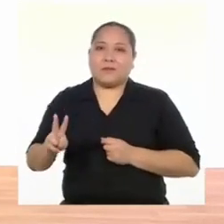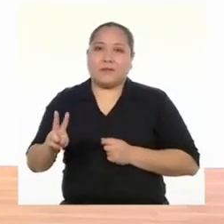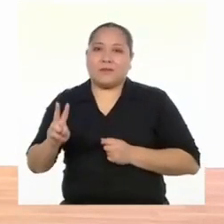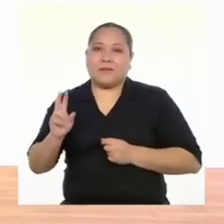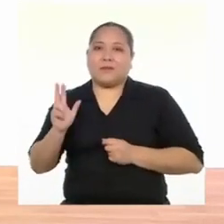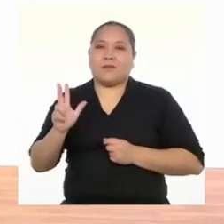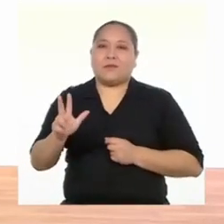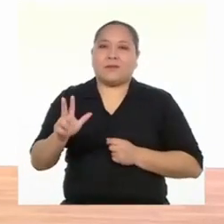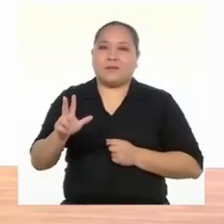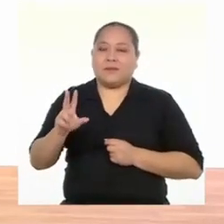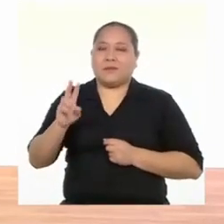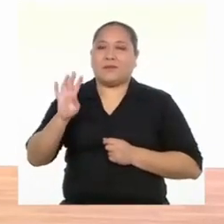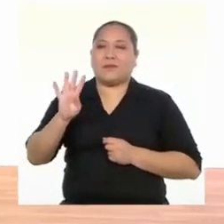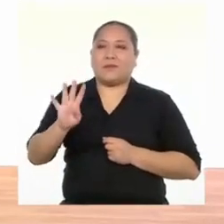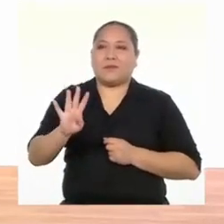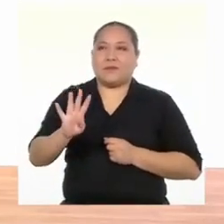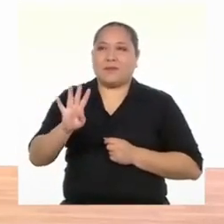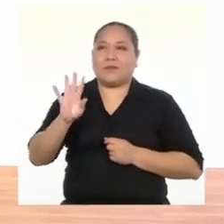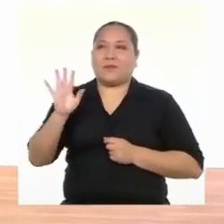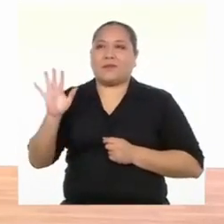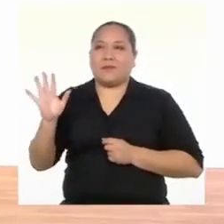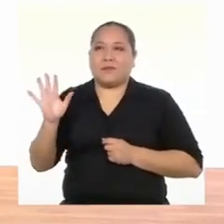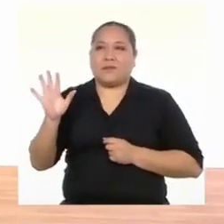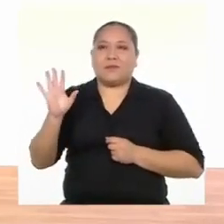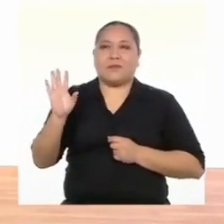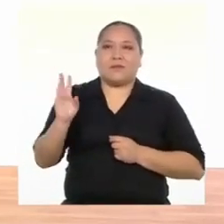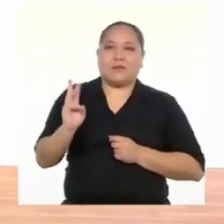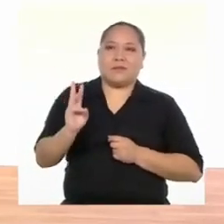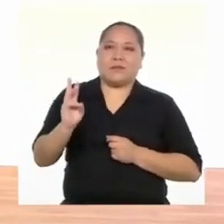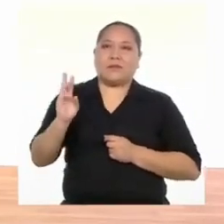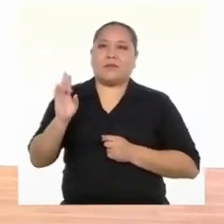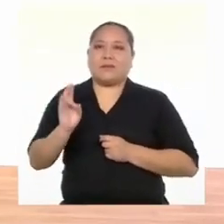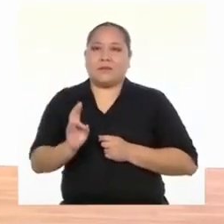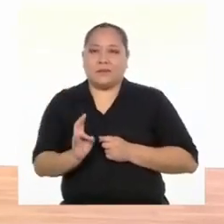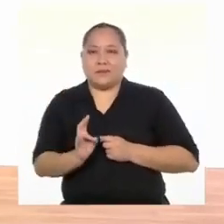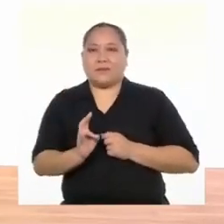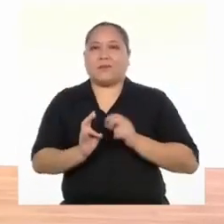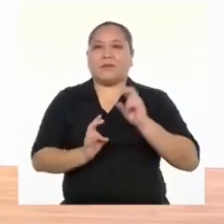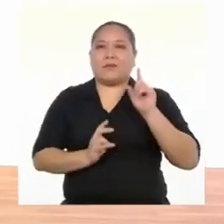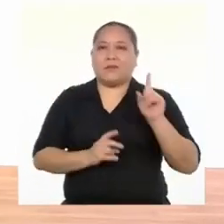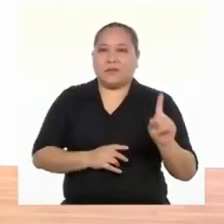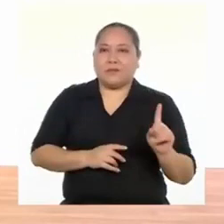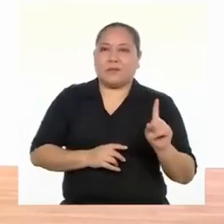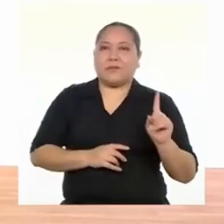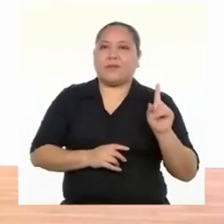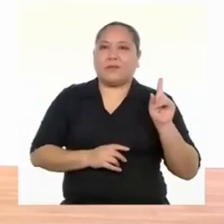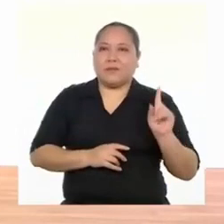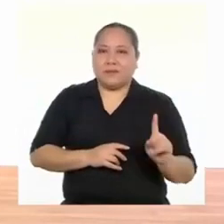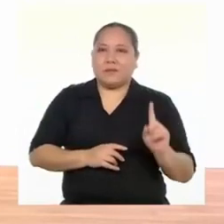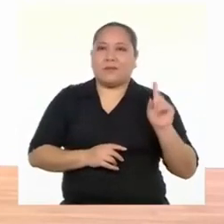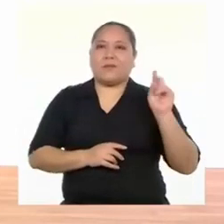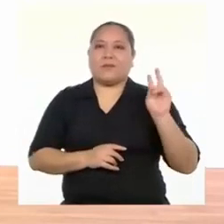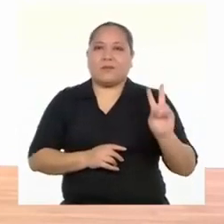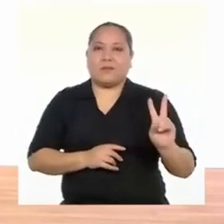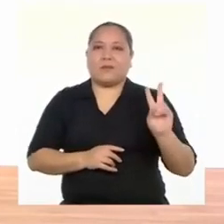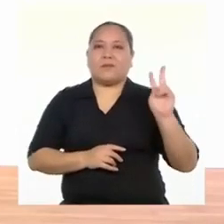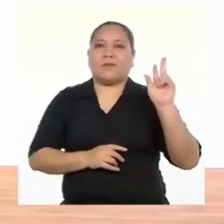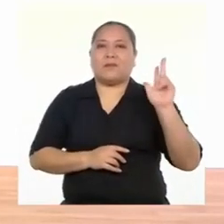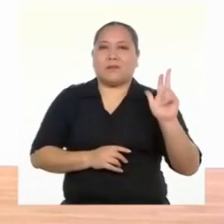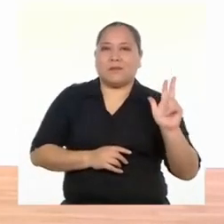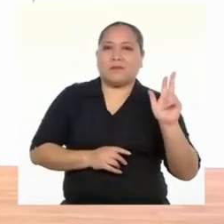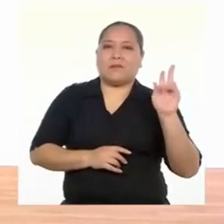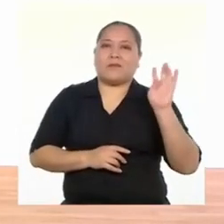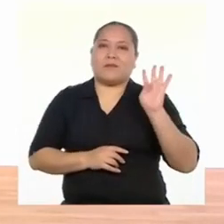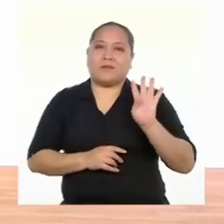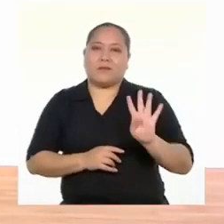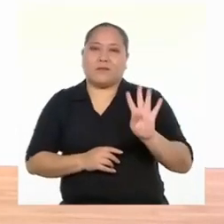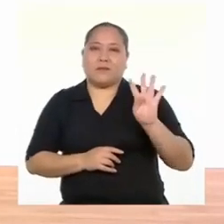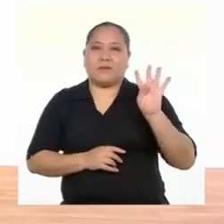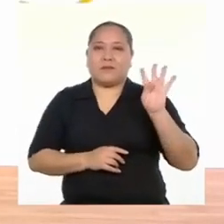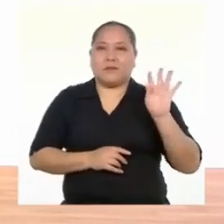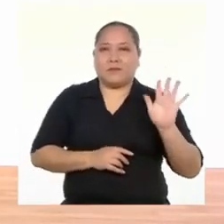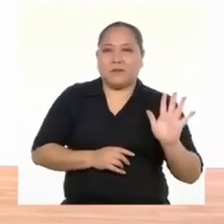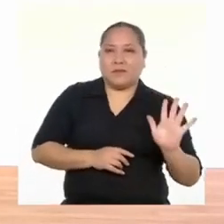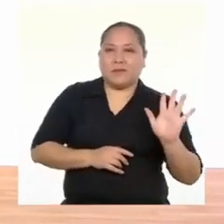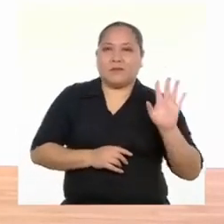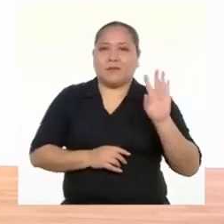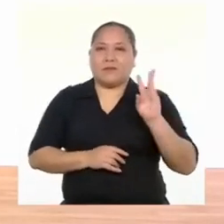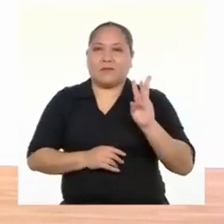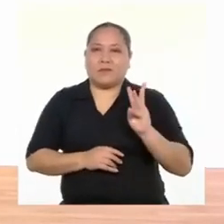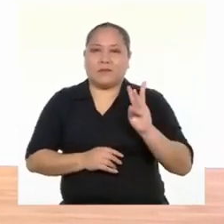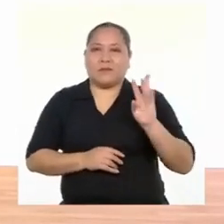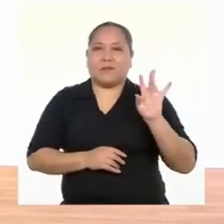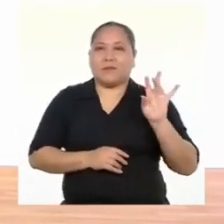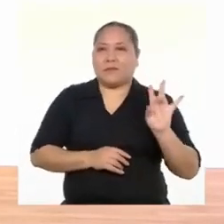1, 2, 3, 4, 5, 6 y 7. Y 1, 2, 3,